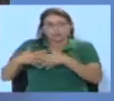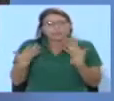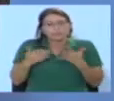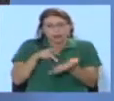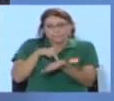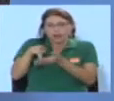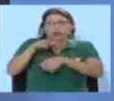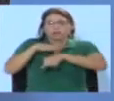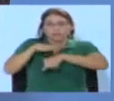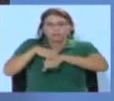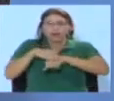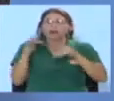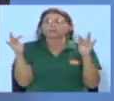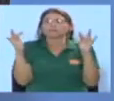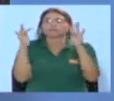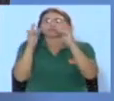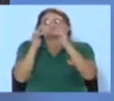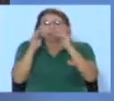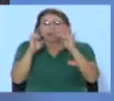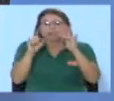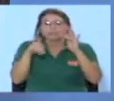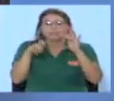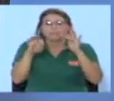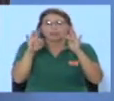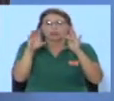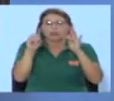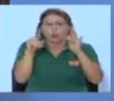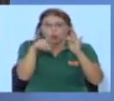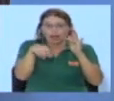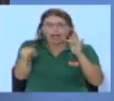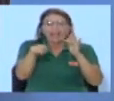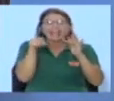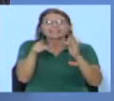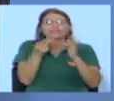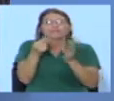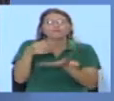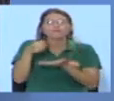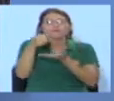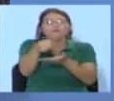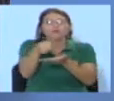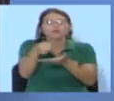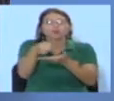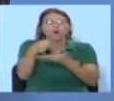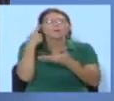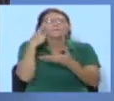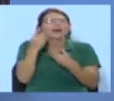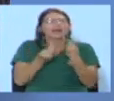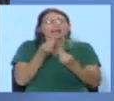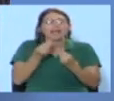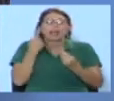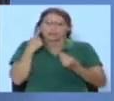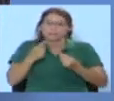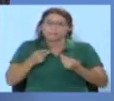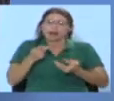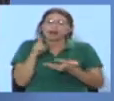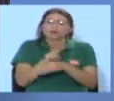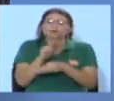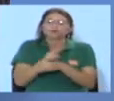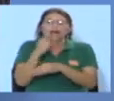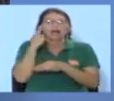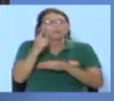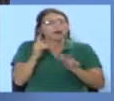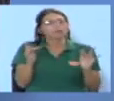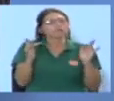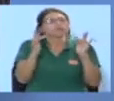espectro que utilizan, y ese fondo se creó para invertir en conexiones de alto ancho banda,